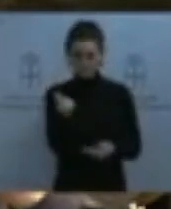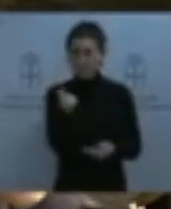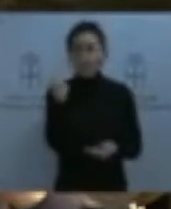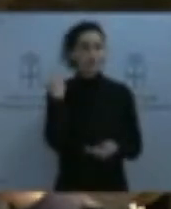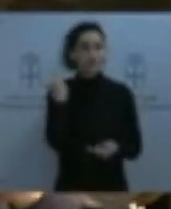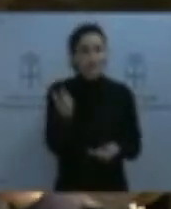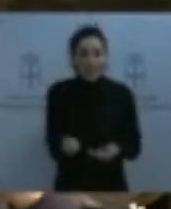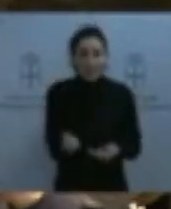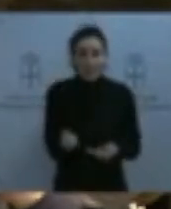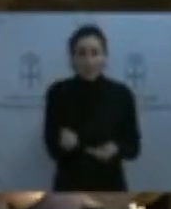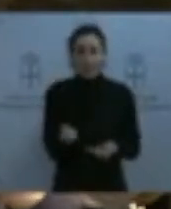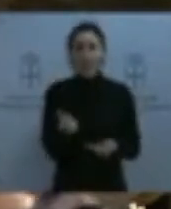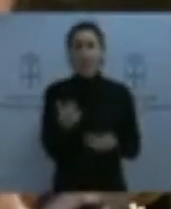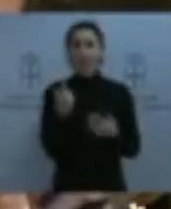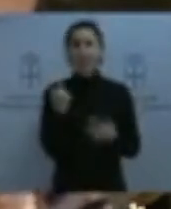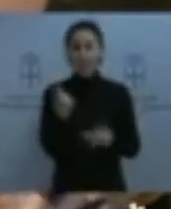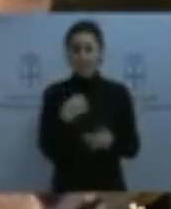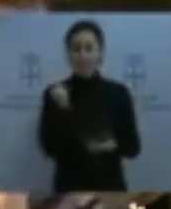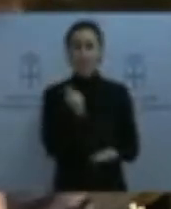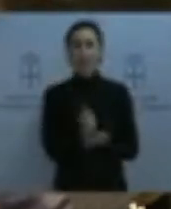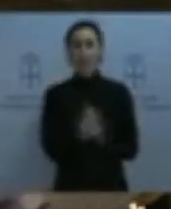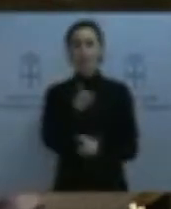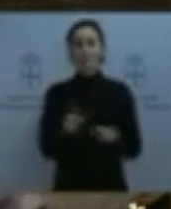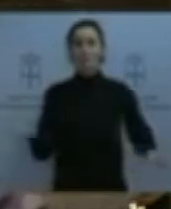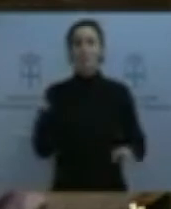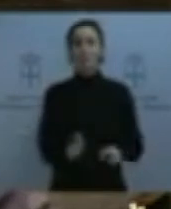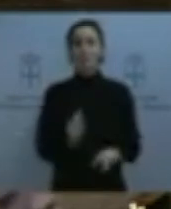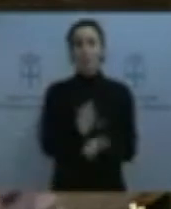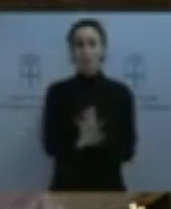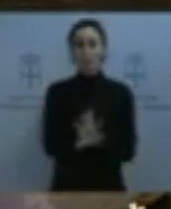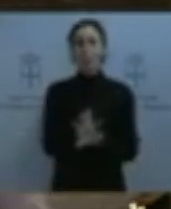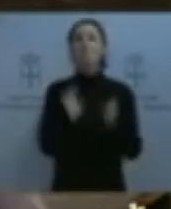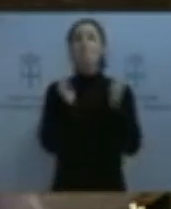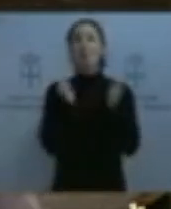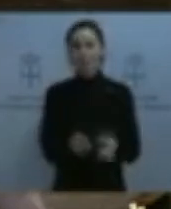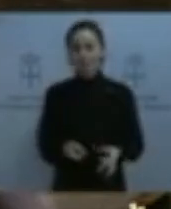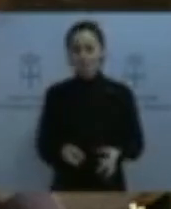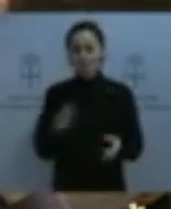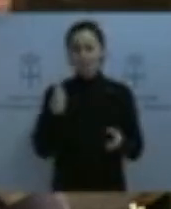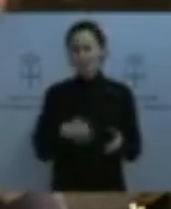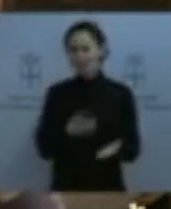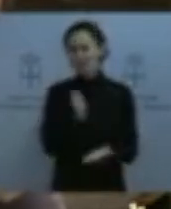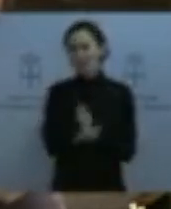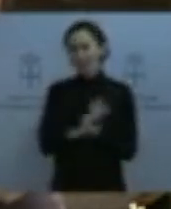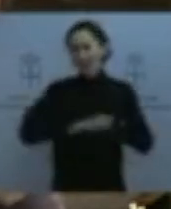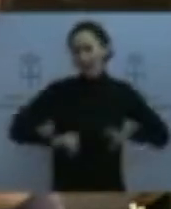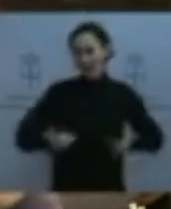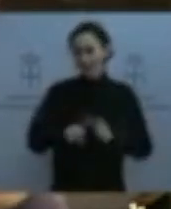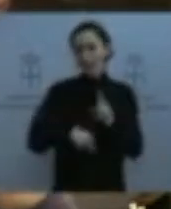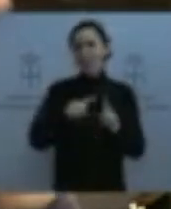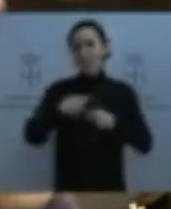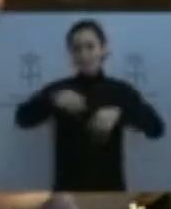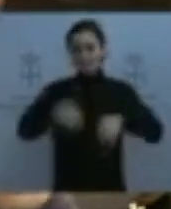dinero que se va a tener que pagar a los trabajadores despedidos? ¿Cuánto es el dinero, tanto por indemnizaciones como por